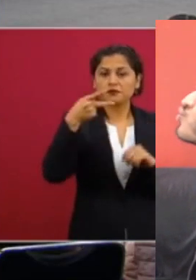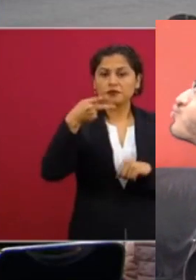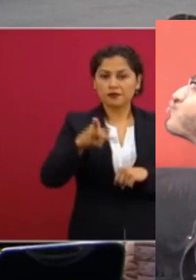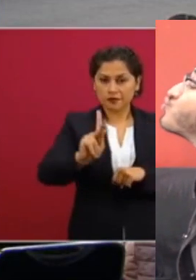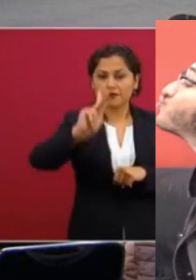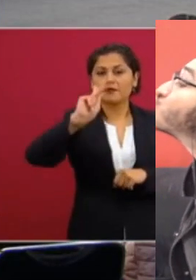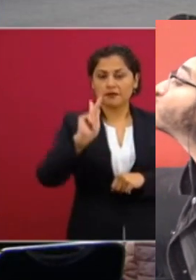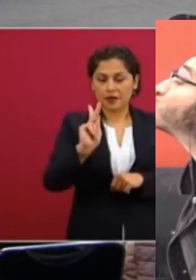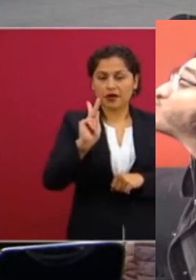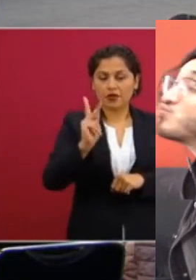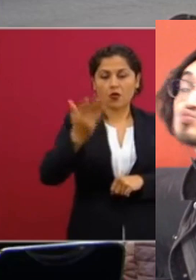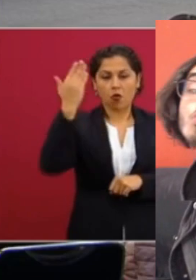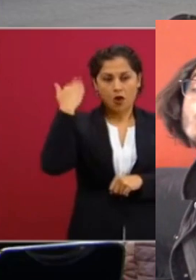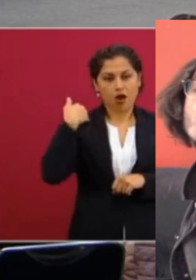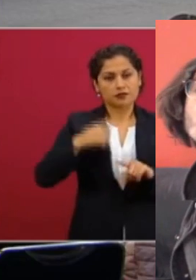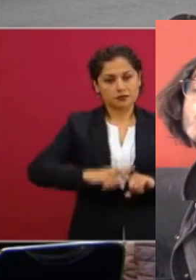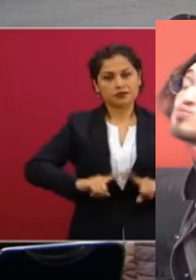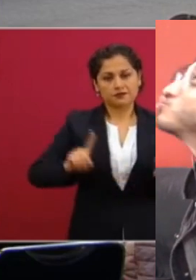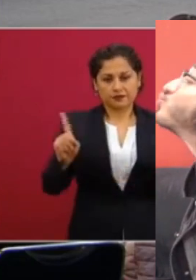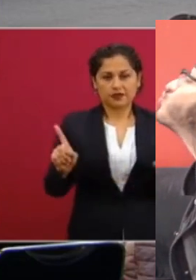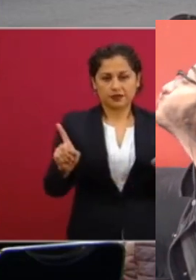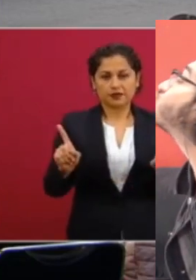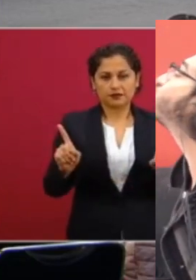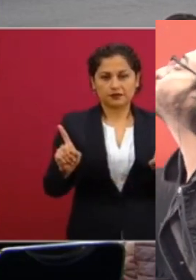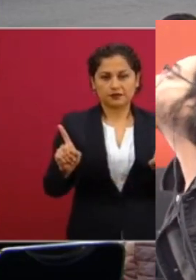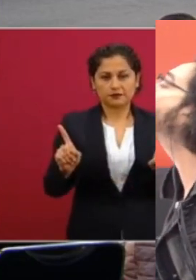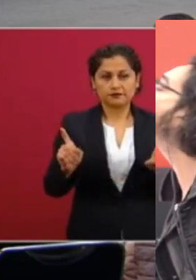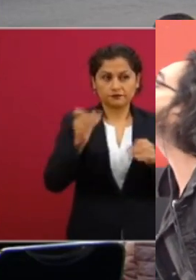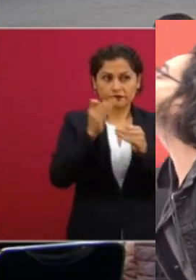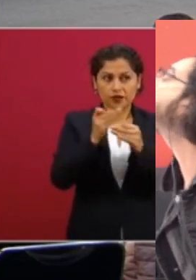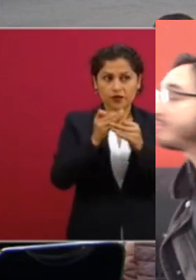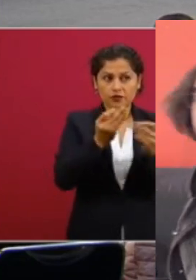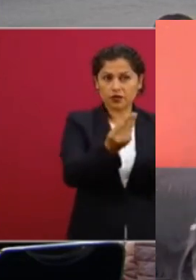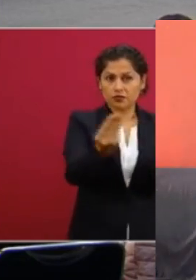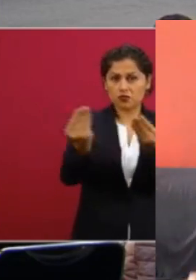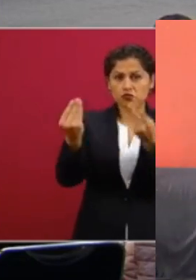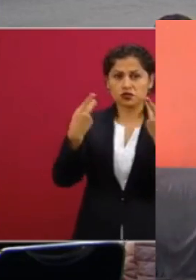mucha gente está cumpliendo con su responsabilidad